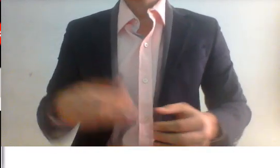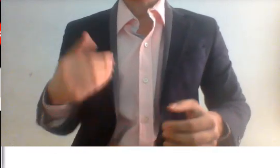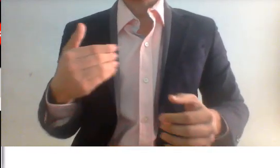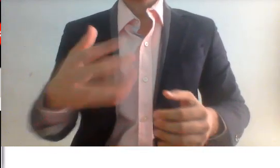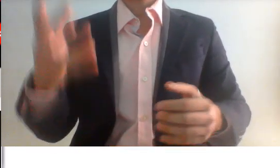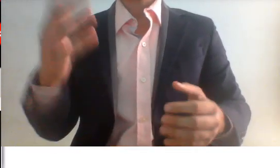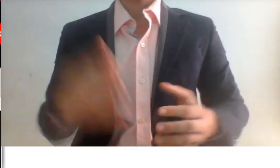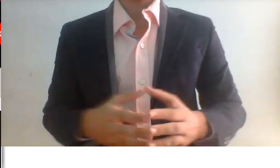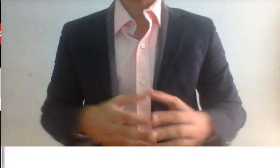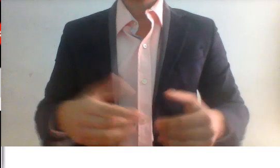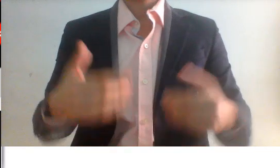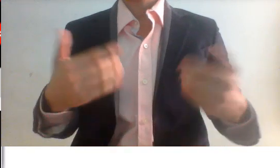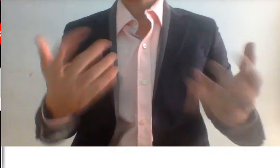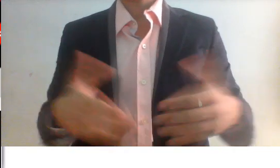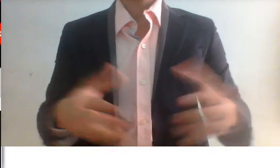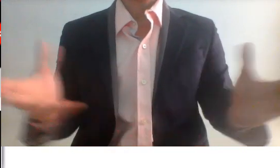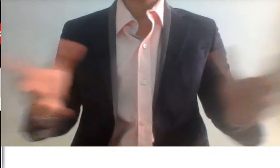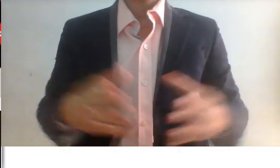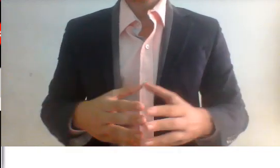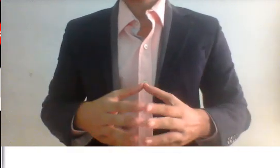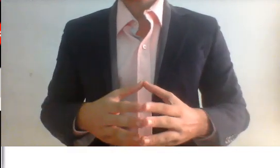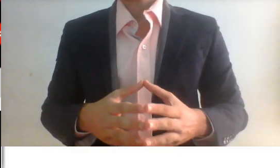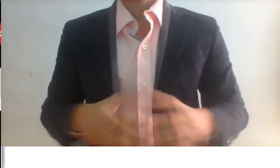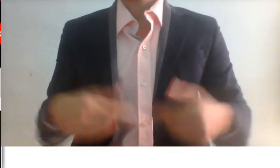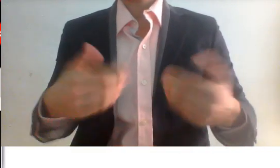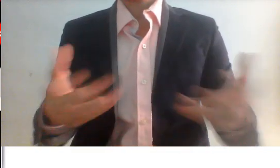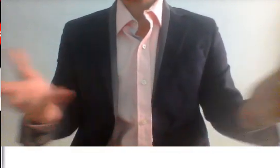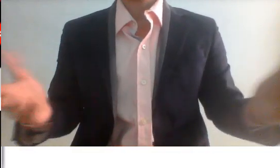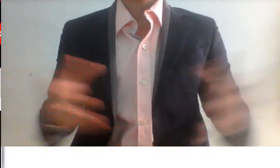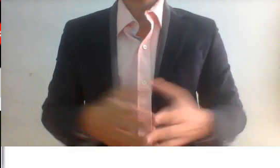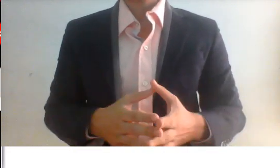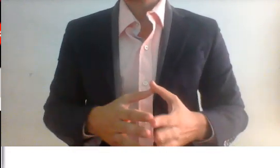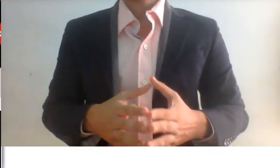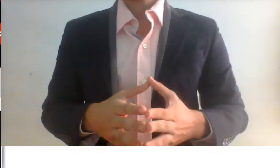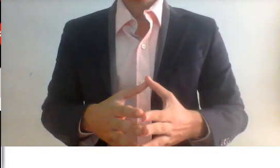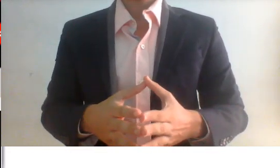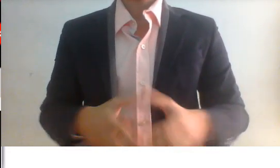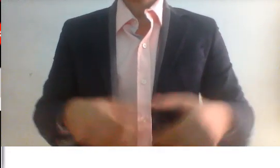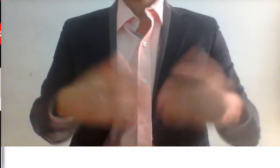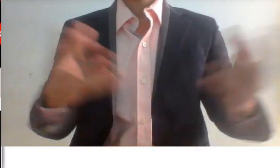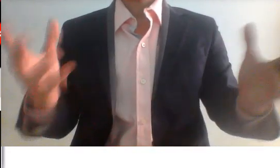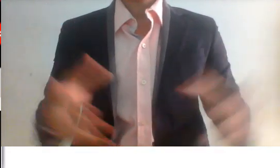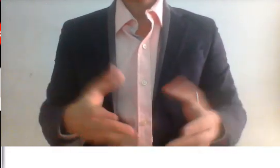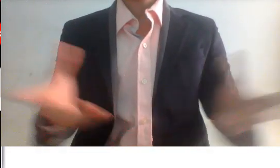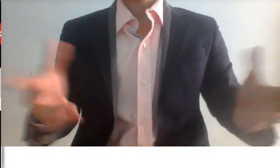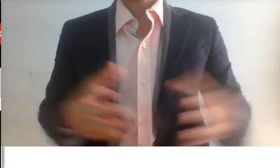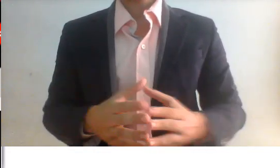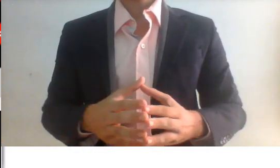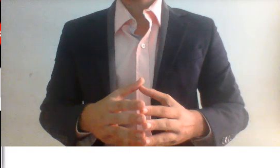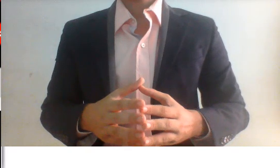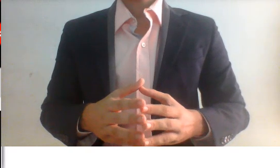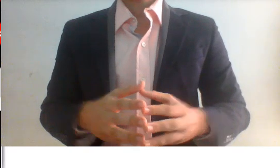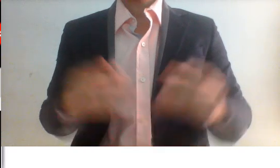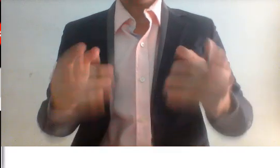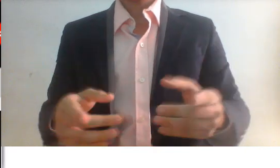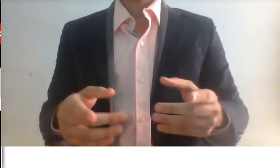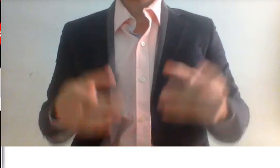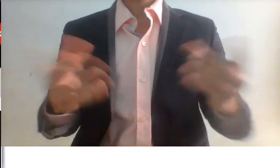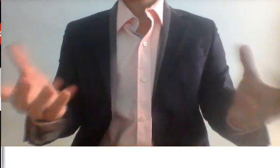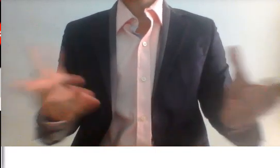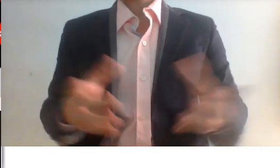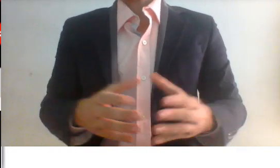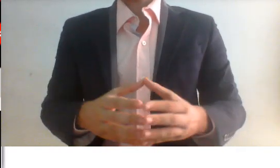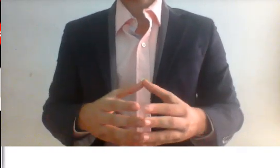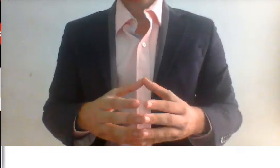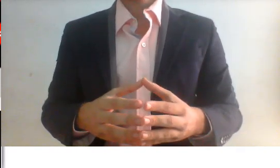costando 40, 60, 80, 100, 200 millones de pesos, cuando en la realidad costó 5,000, 10,000 pesos. Por eso no